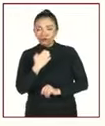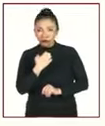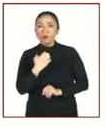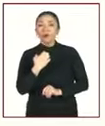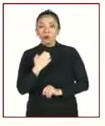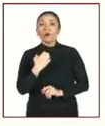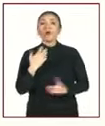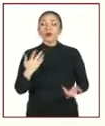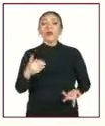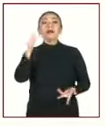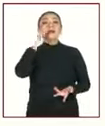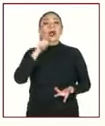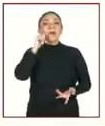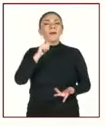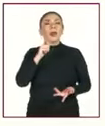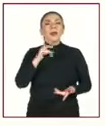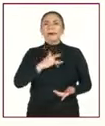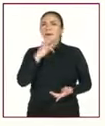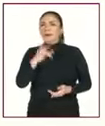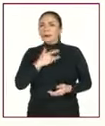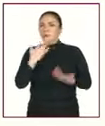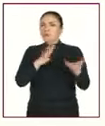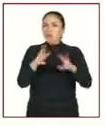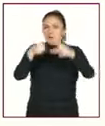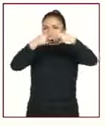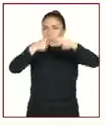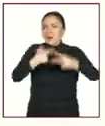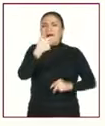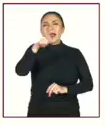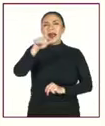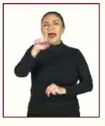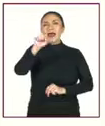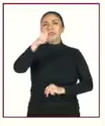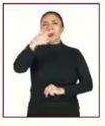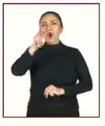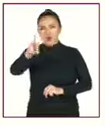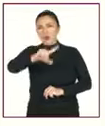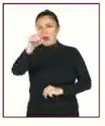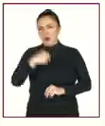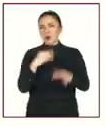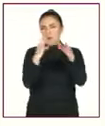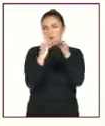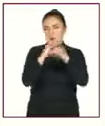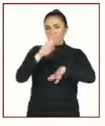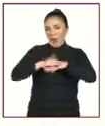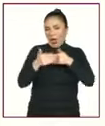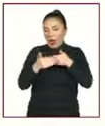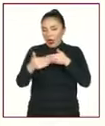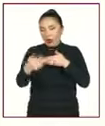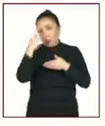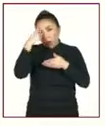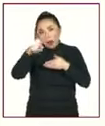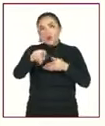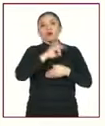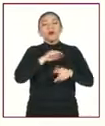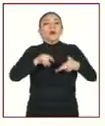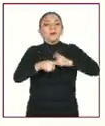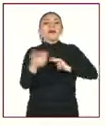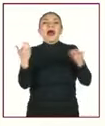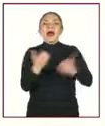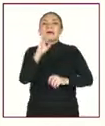siempre valorar una escala de Glasgow, que vamos a hablar más adelante de ella, para poder iniciar un